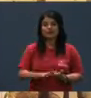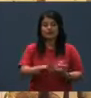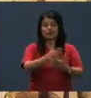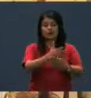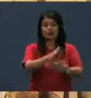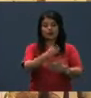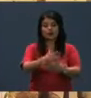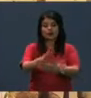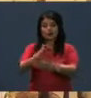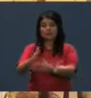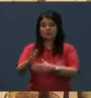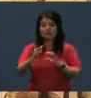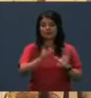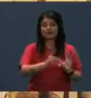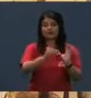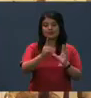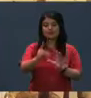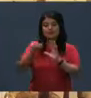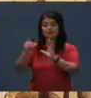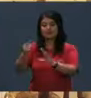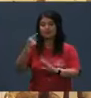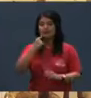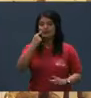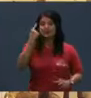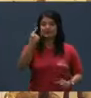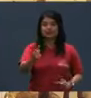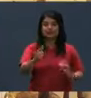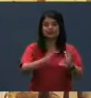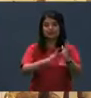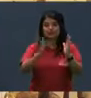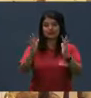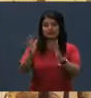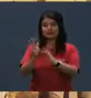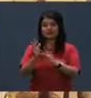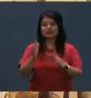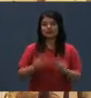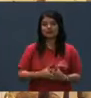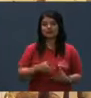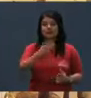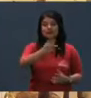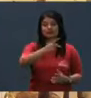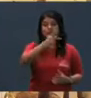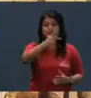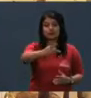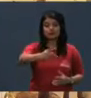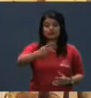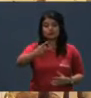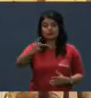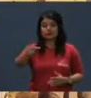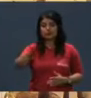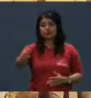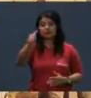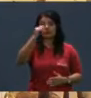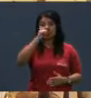pasó a sus discípulos diciendo: tomen y